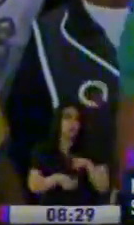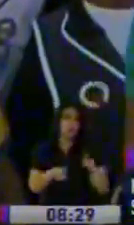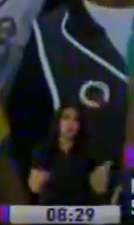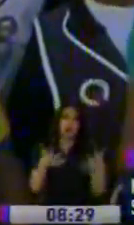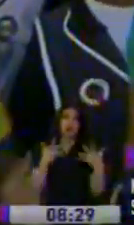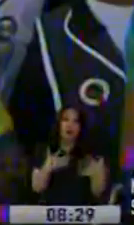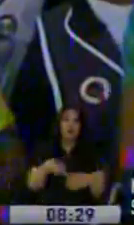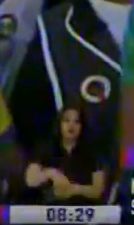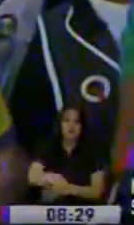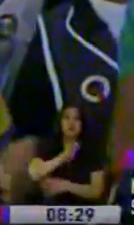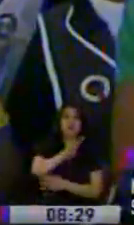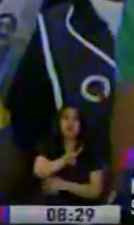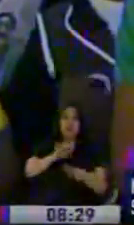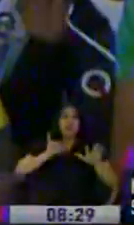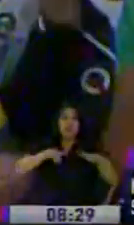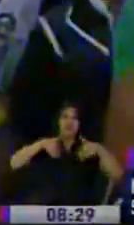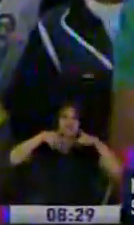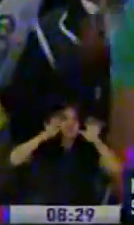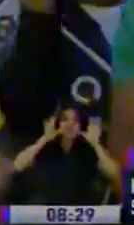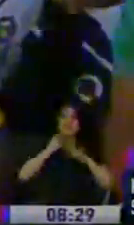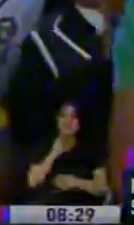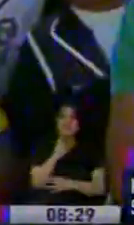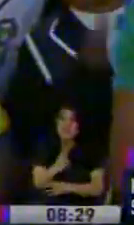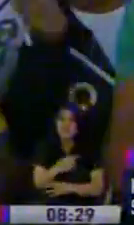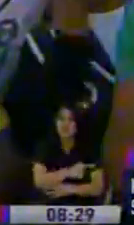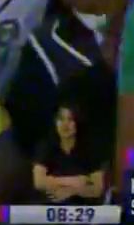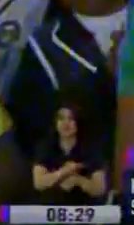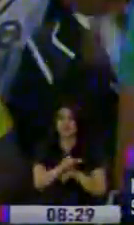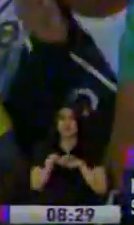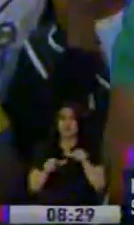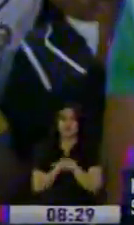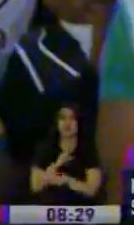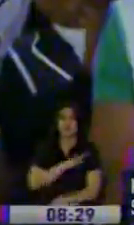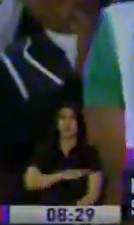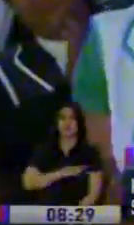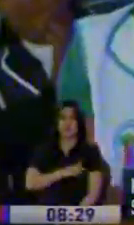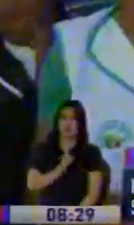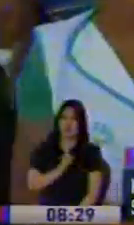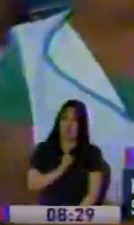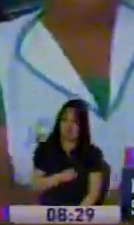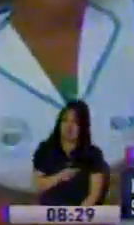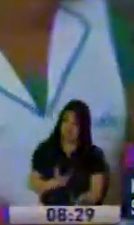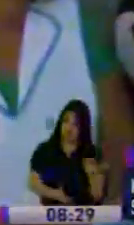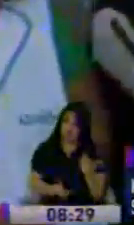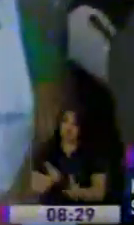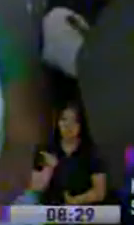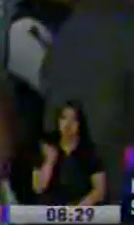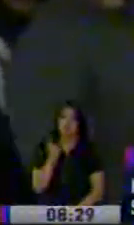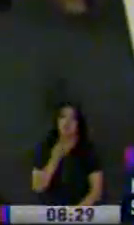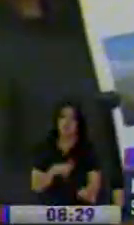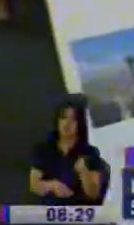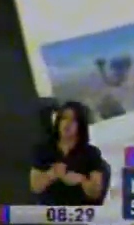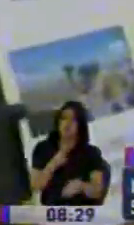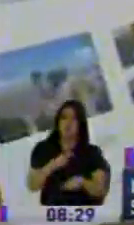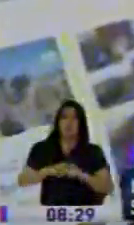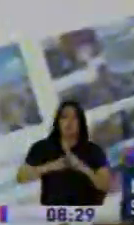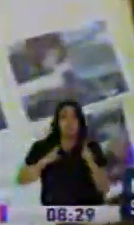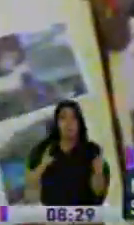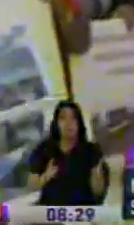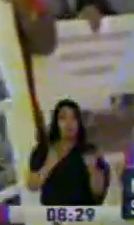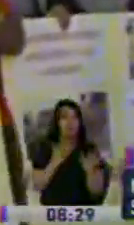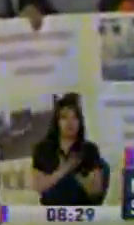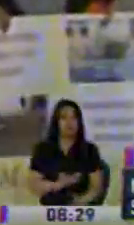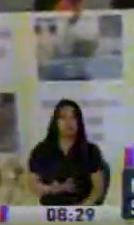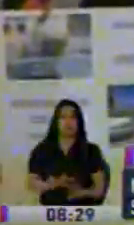el 26 de diciembre, entrega a Administración Zonal, y ahí puede coger comercialización. Entonces nosotros estamos a la